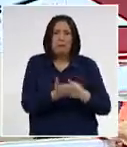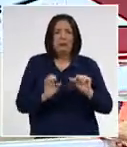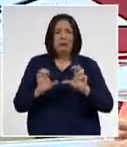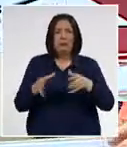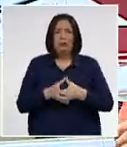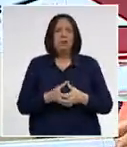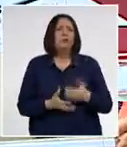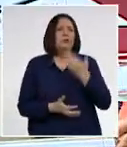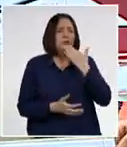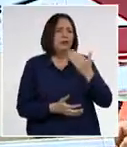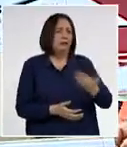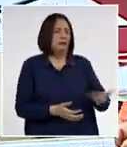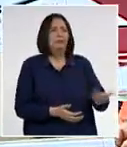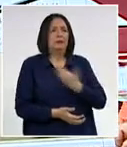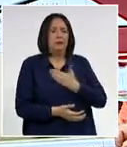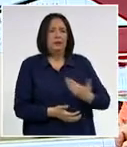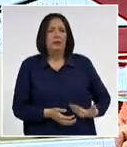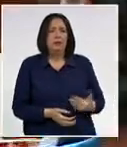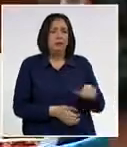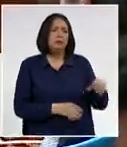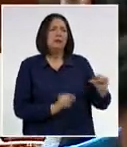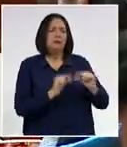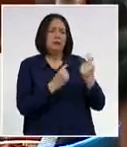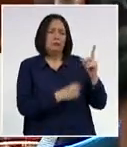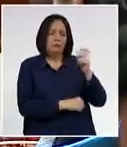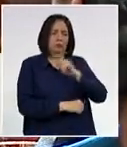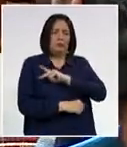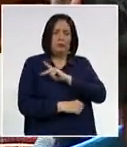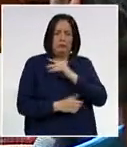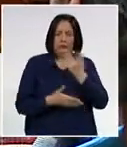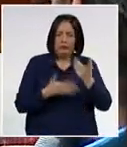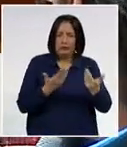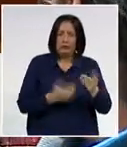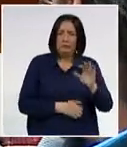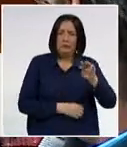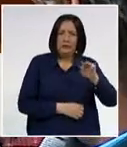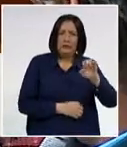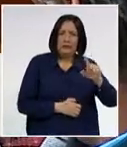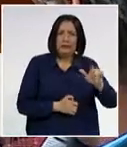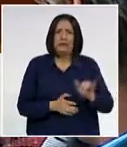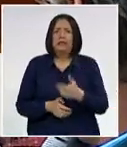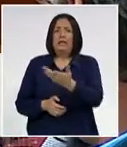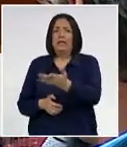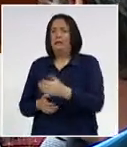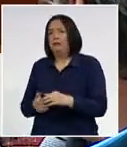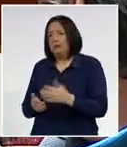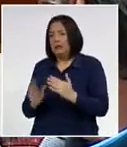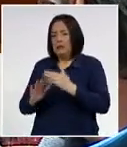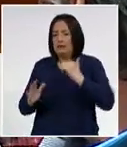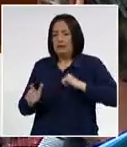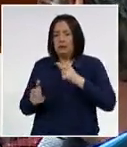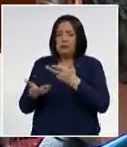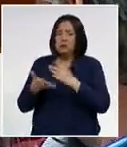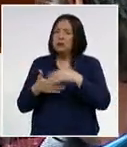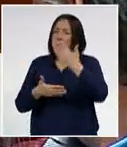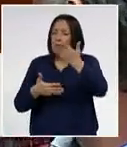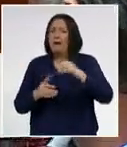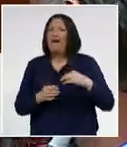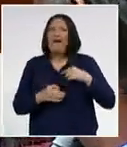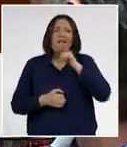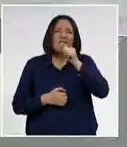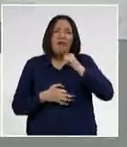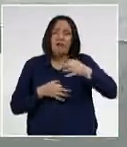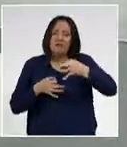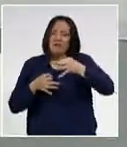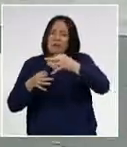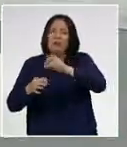el fujimorista Miguel Elías. En su exposición, Castañeda Locio señaló que espera se resuelva esta controversia en un arbitraje pendiente desde el 2014 en